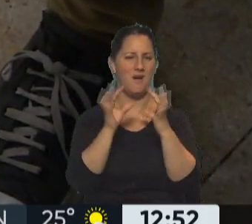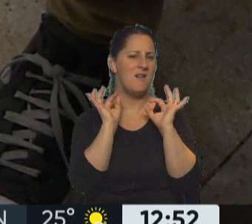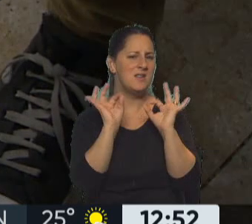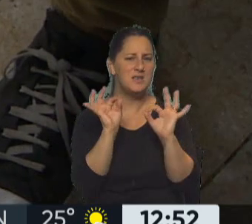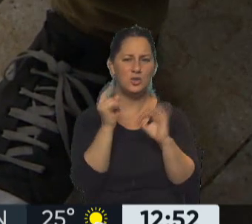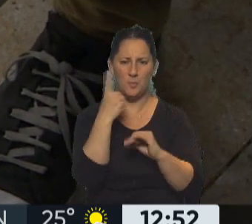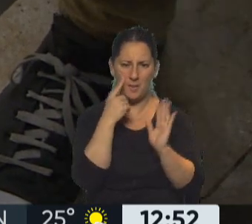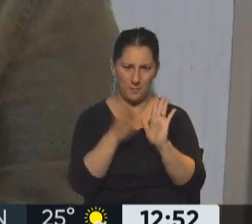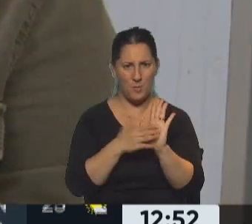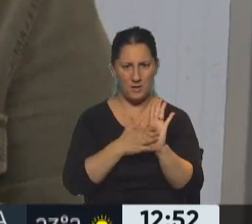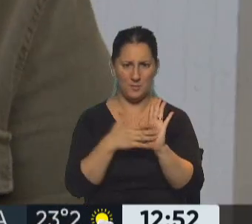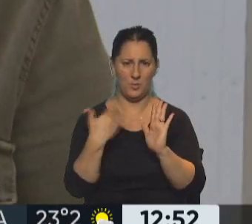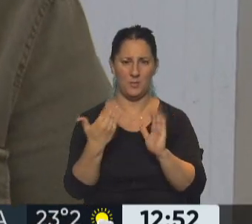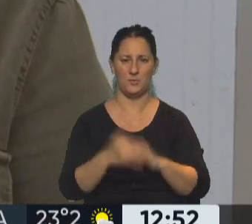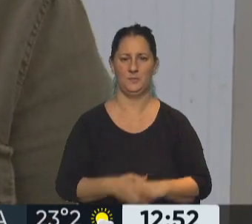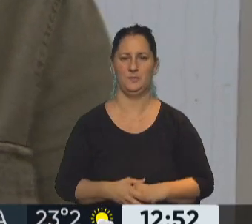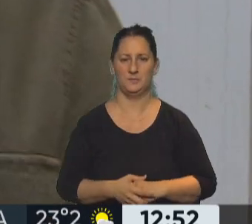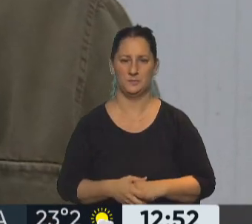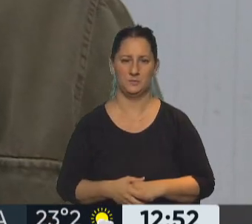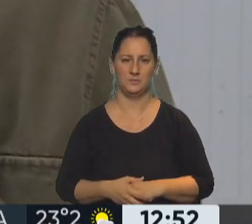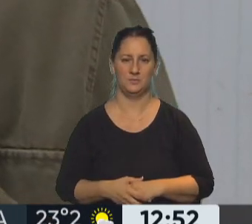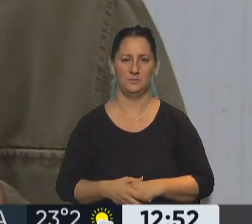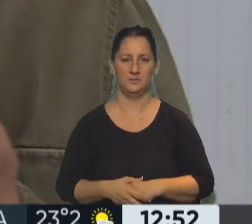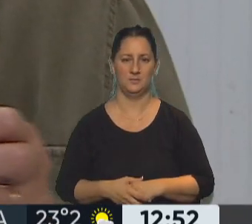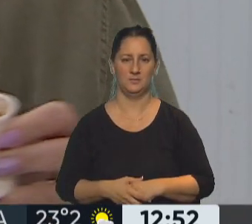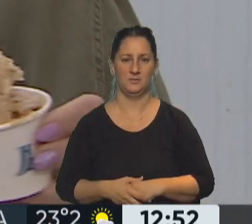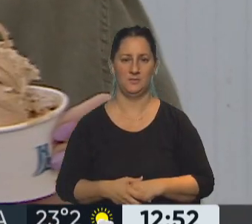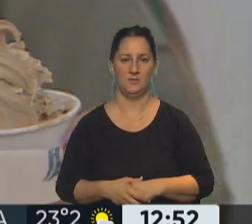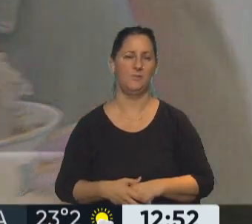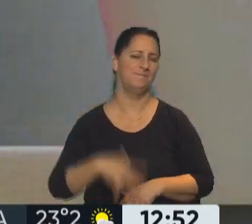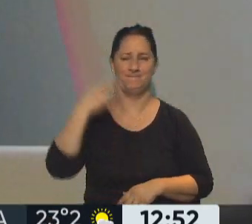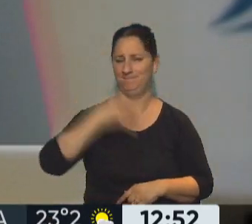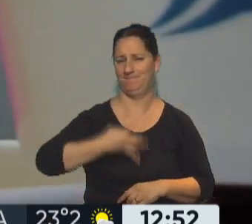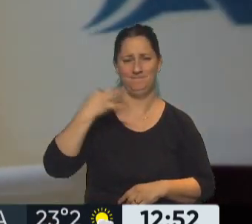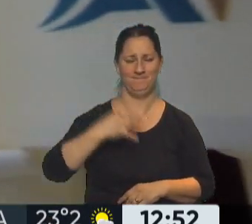Ahora lo podemos probar, ¿no? Espectacular.